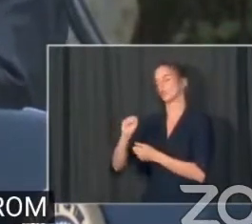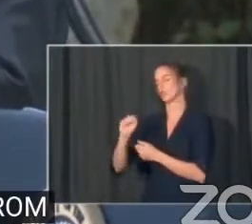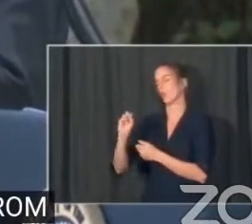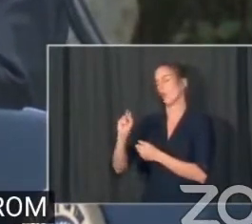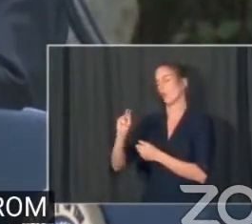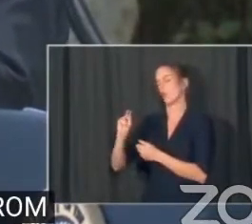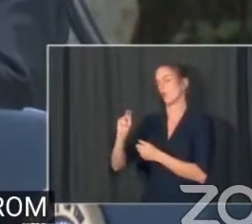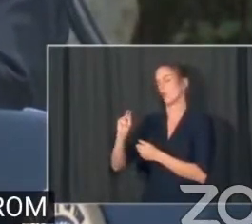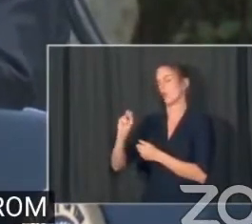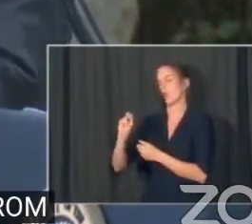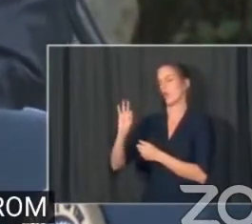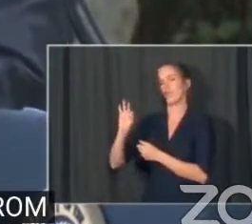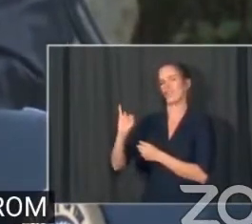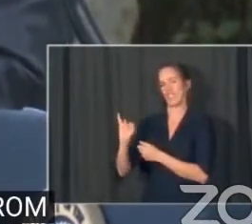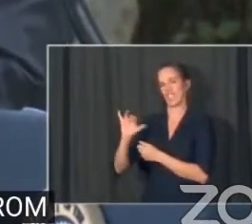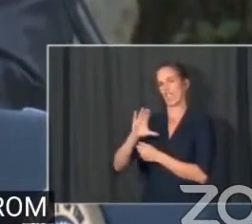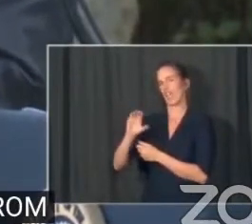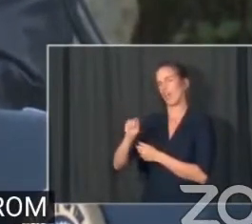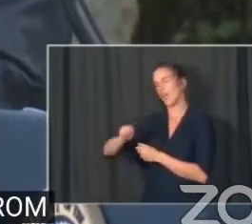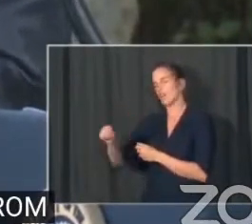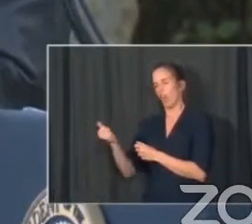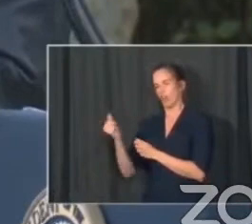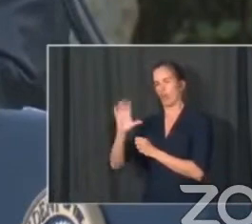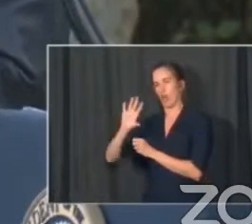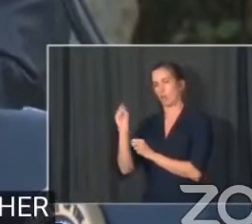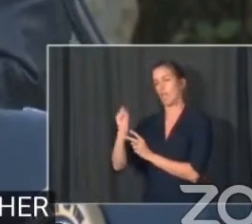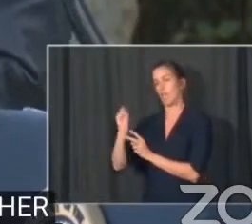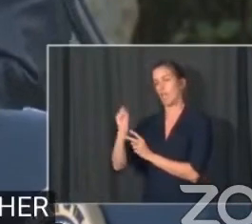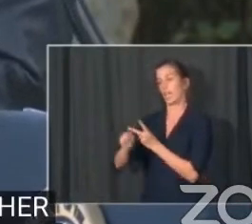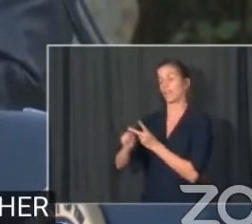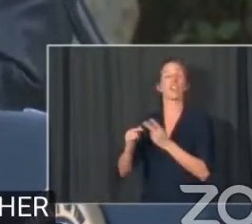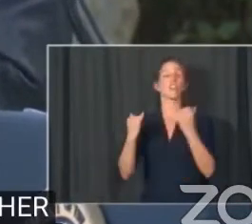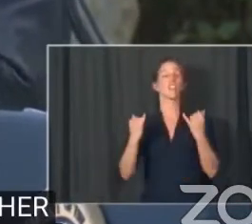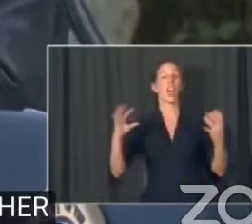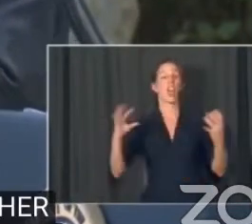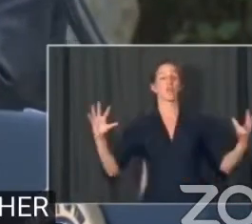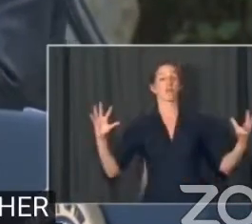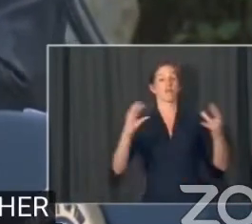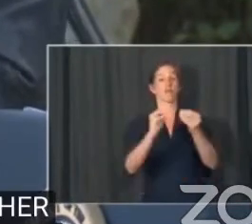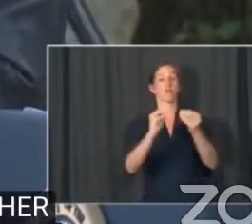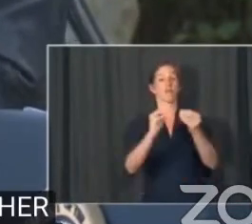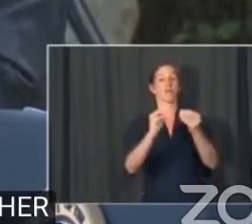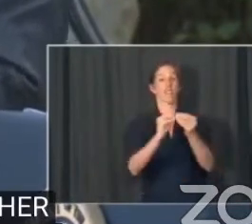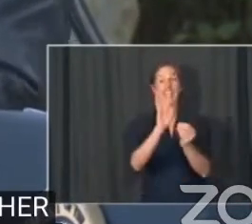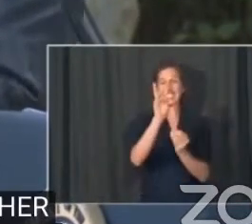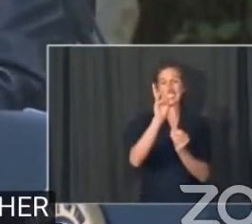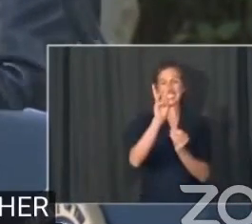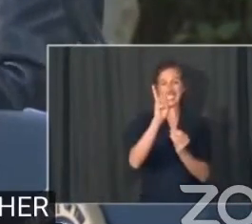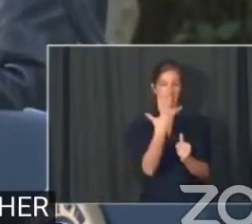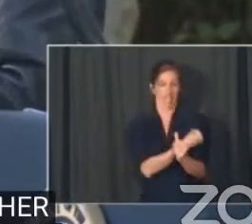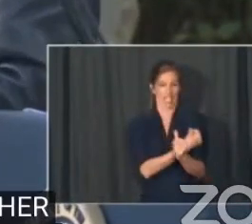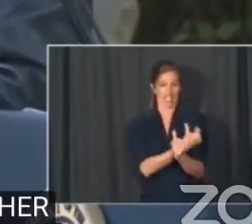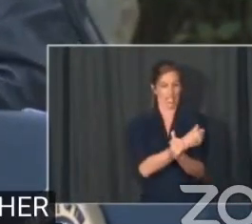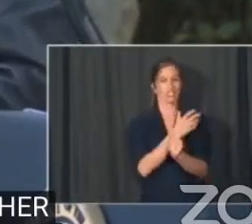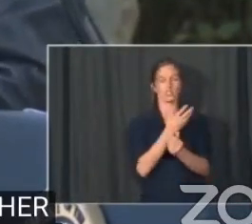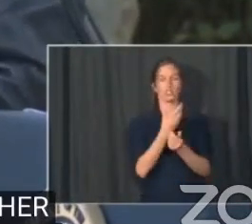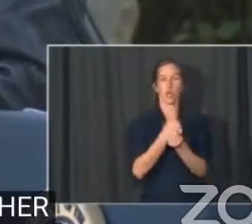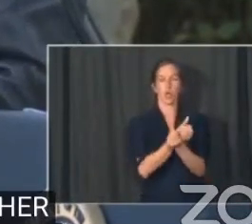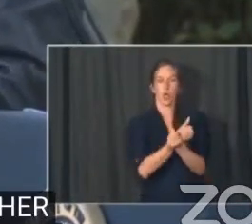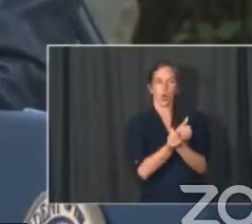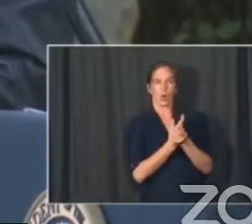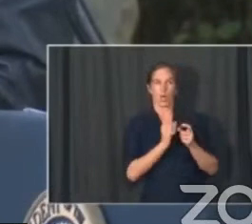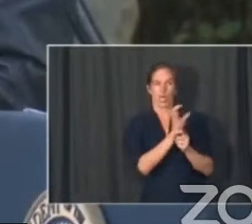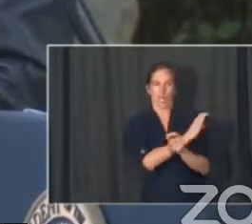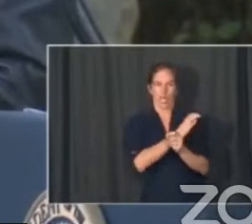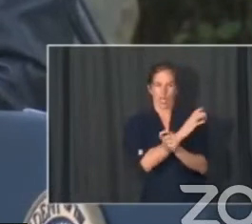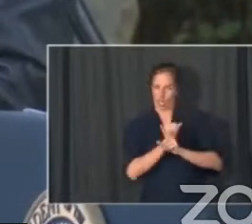fue una GlaxoSmithKline. vacuna de biotech, These las vaccines are compañías now, biotech, 6 vaccines are all in llamada the Noro, clinical development stages, y otra and que 4 of estaba